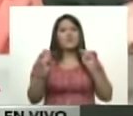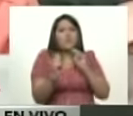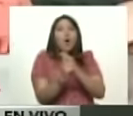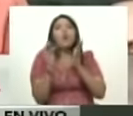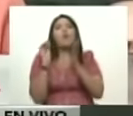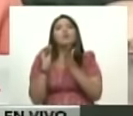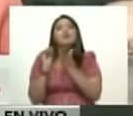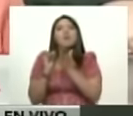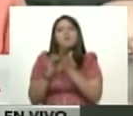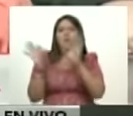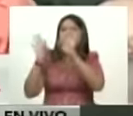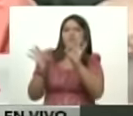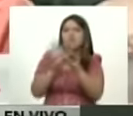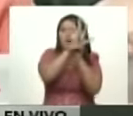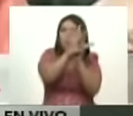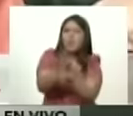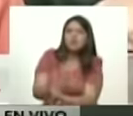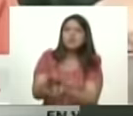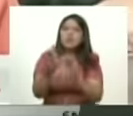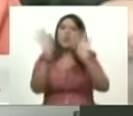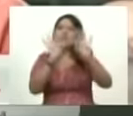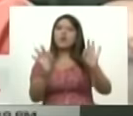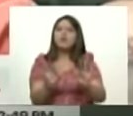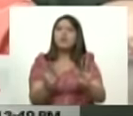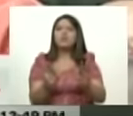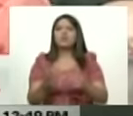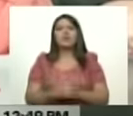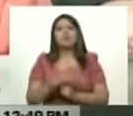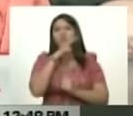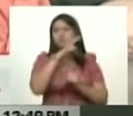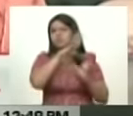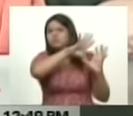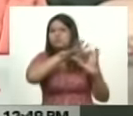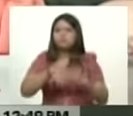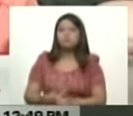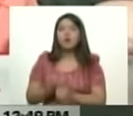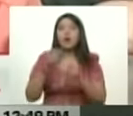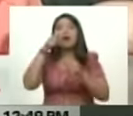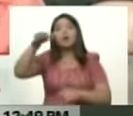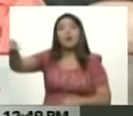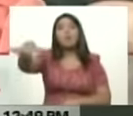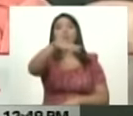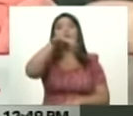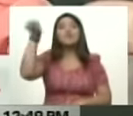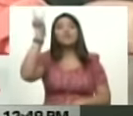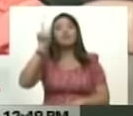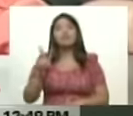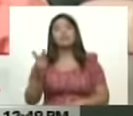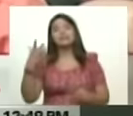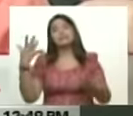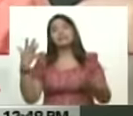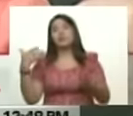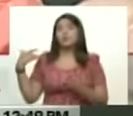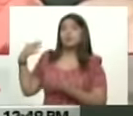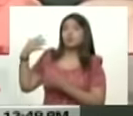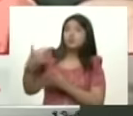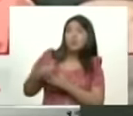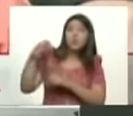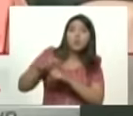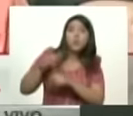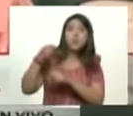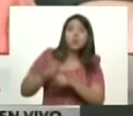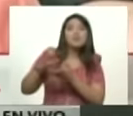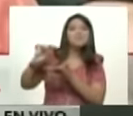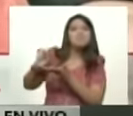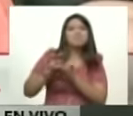modelo excluyente, de un modelo depredador, de un modelo que el pueblo venezolano gloriosamente echó de